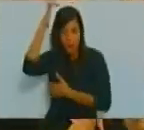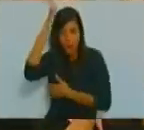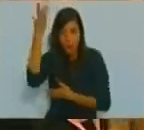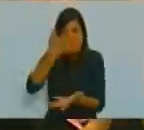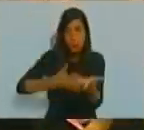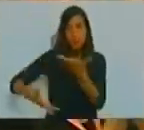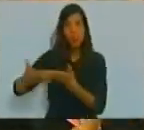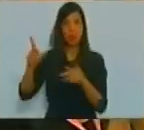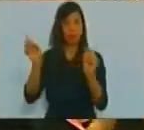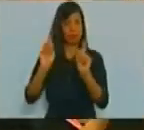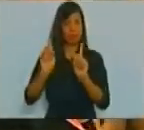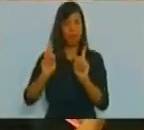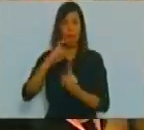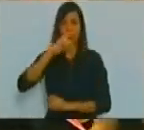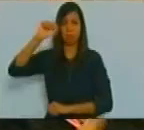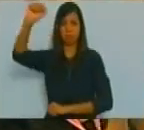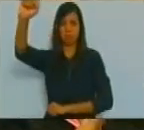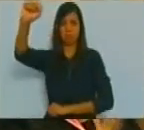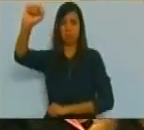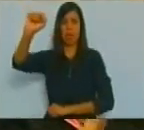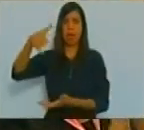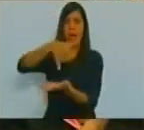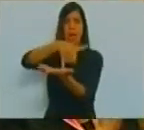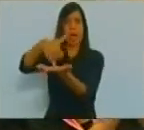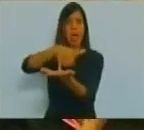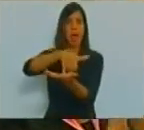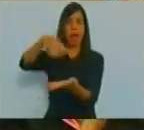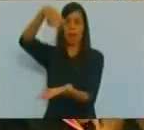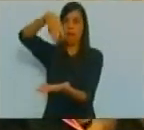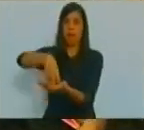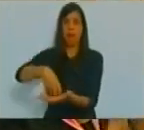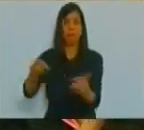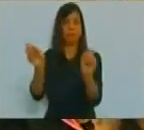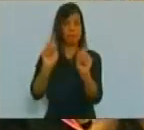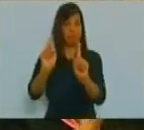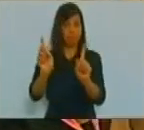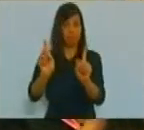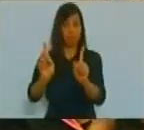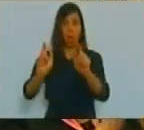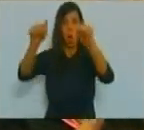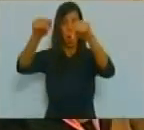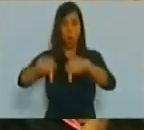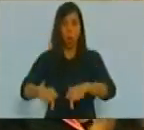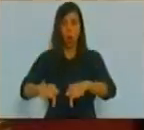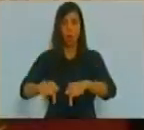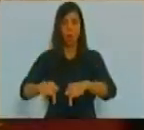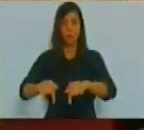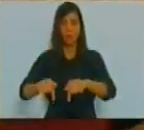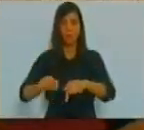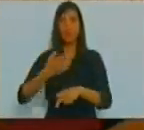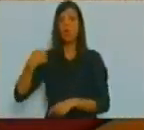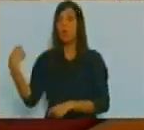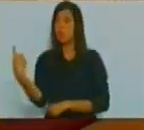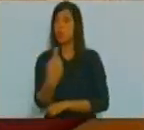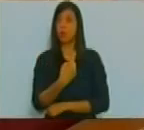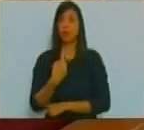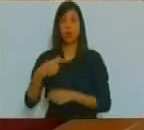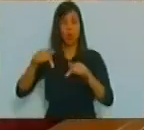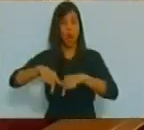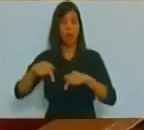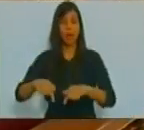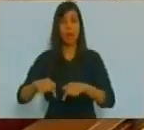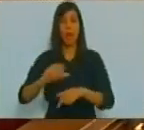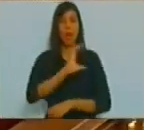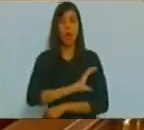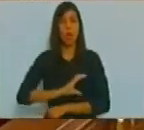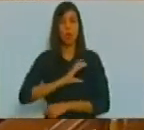no se arrodilla ante el imperio por eso nosotros desde esta comisión